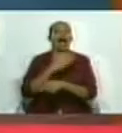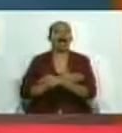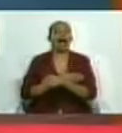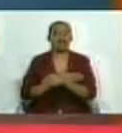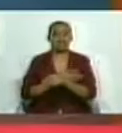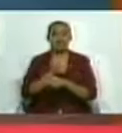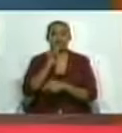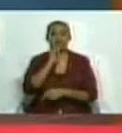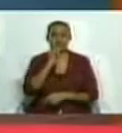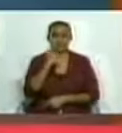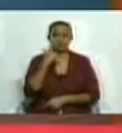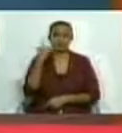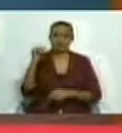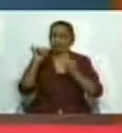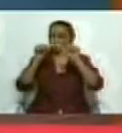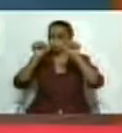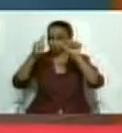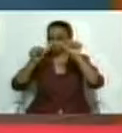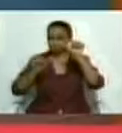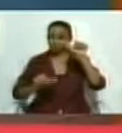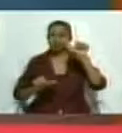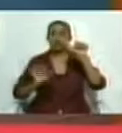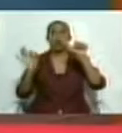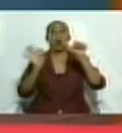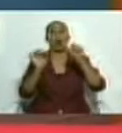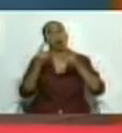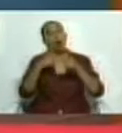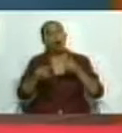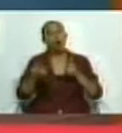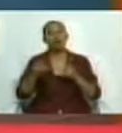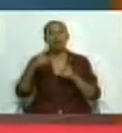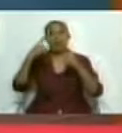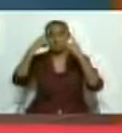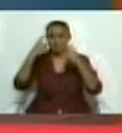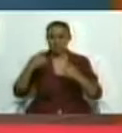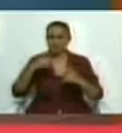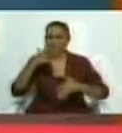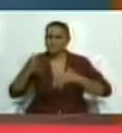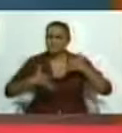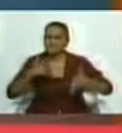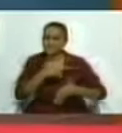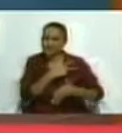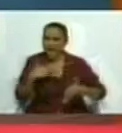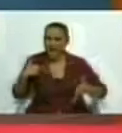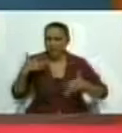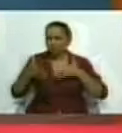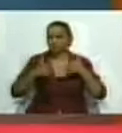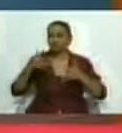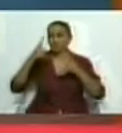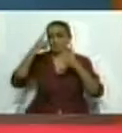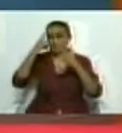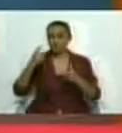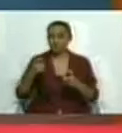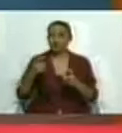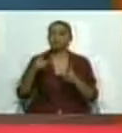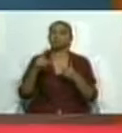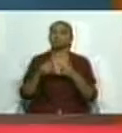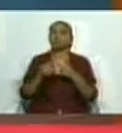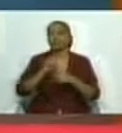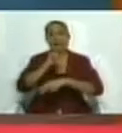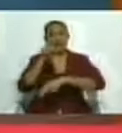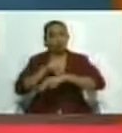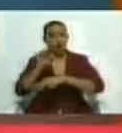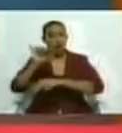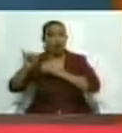cartelera o que delincuentes organizados en grupo de delincuencia nacional o